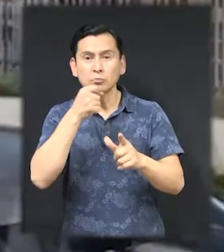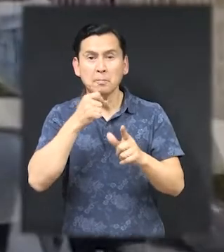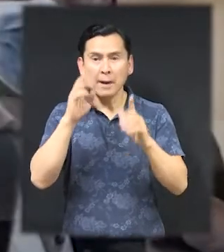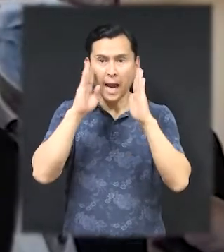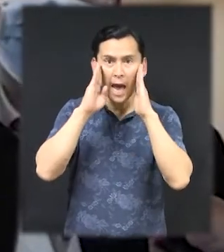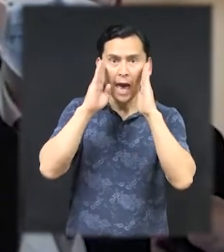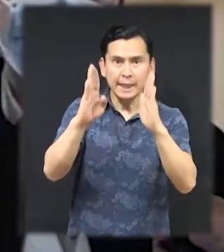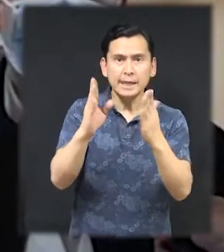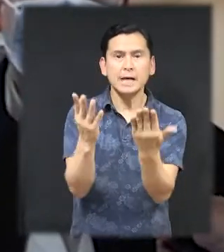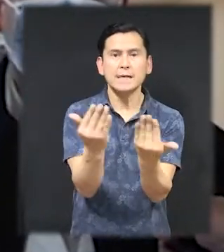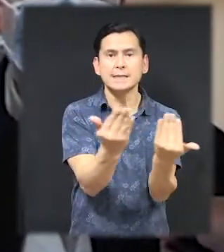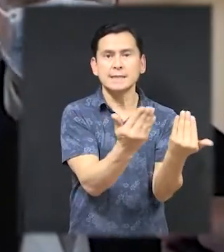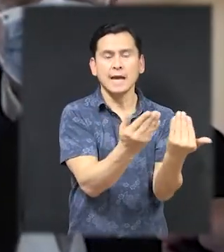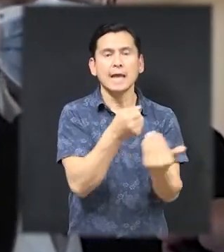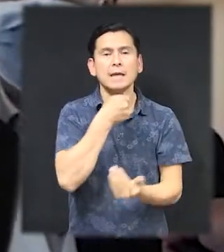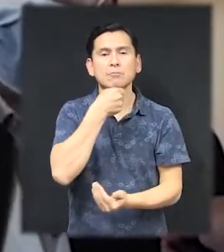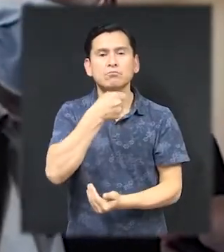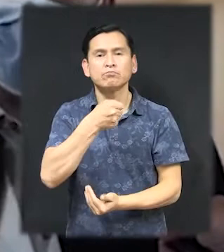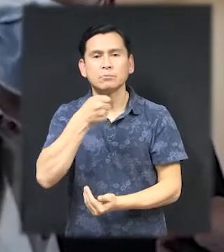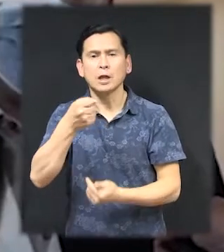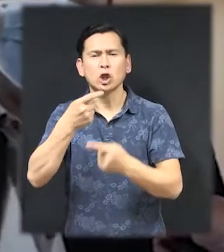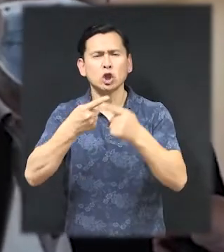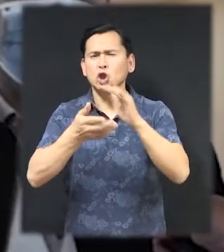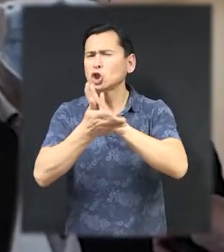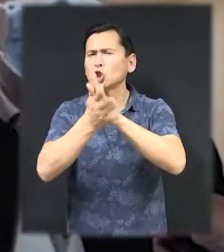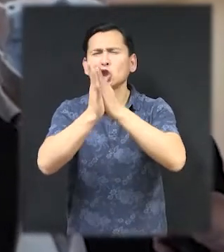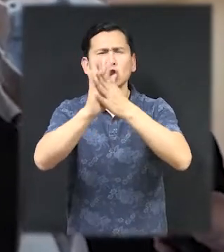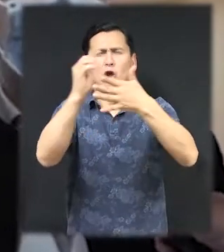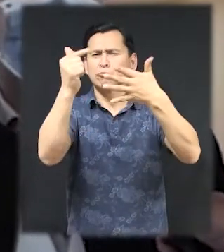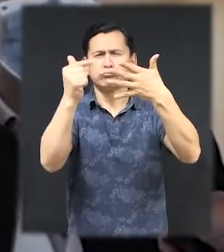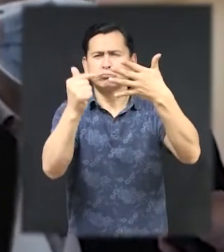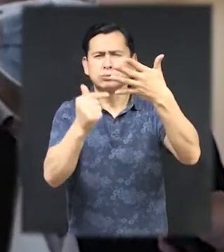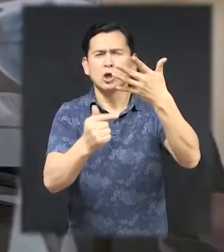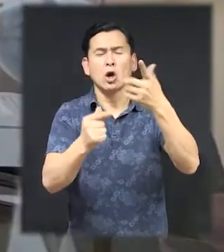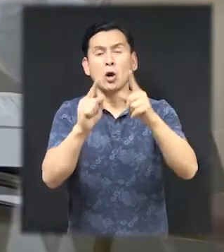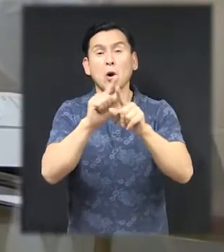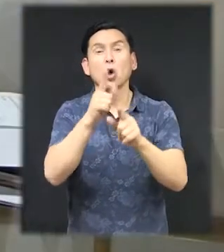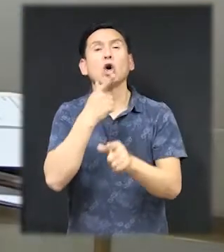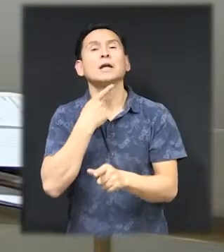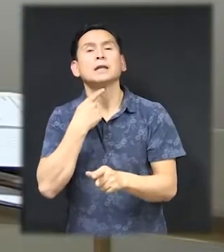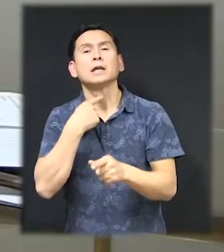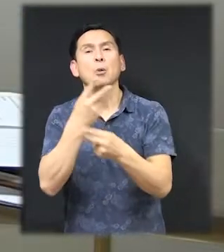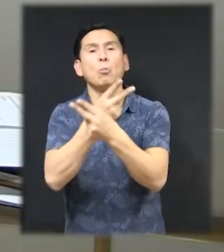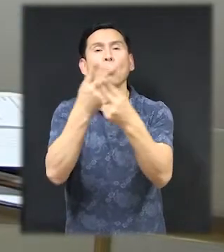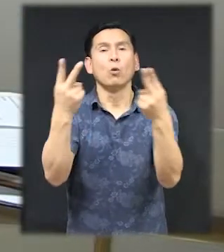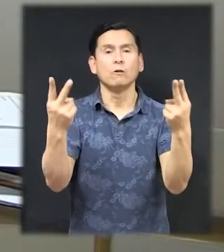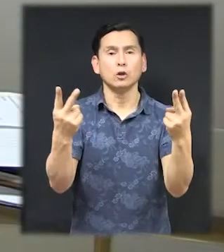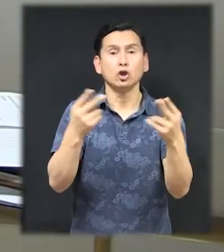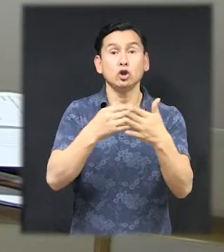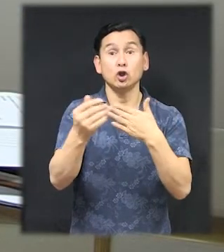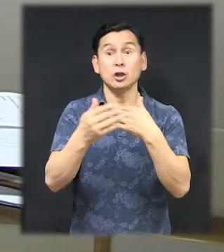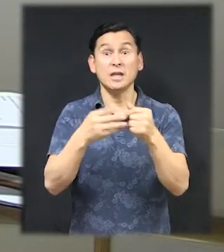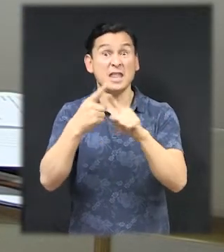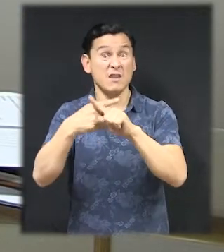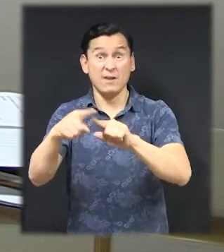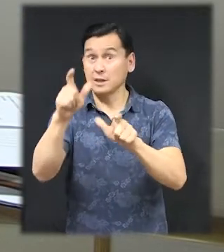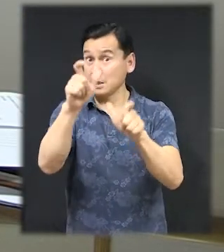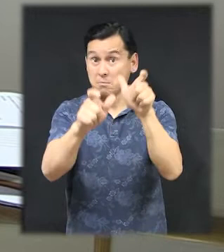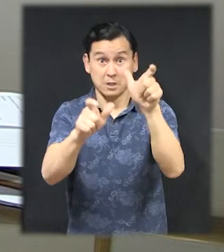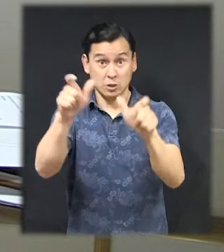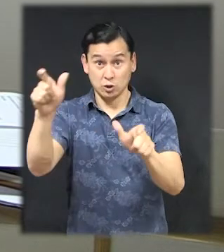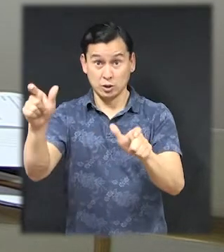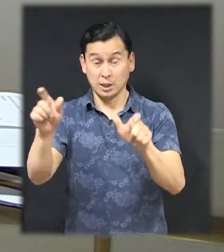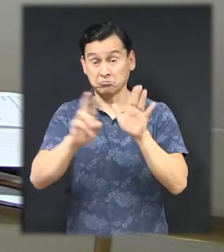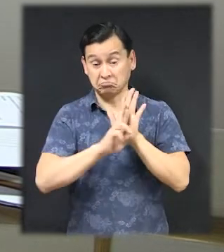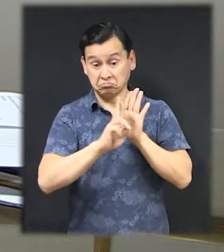plan de reconversión de camas para aumentar la disponibilidad de cama crítica, como ha sido también la instalación de nuevos dispositivos como el